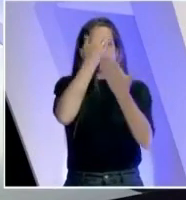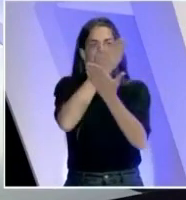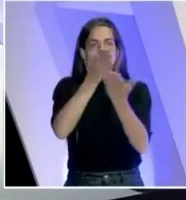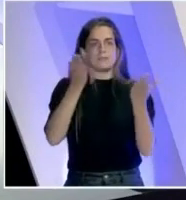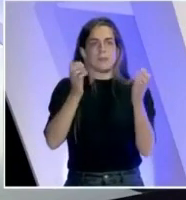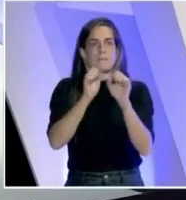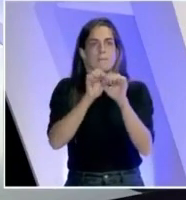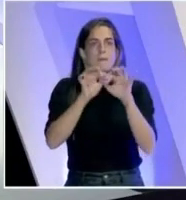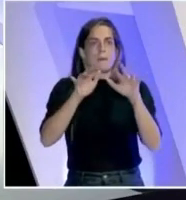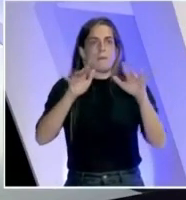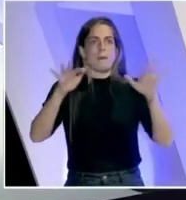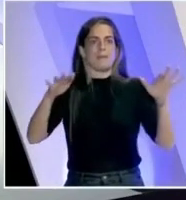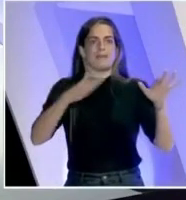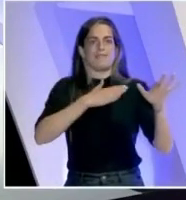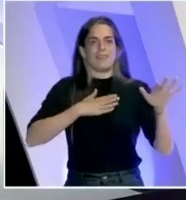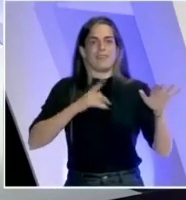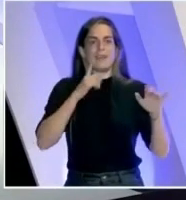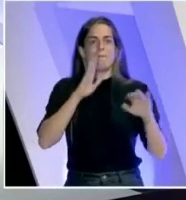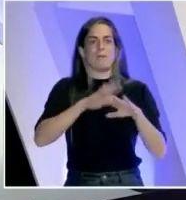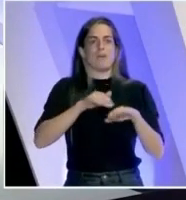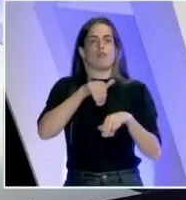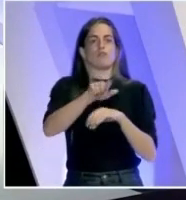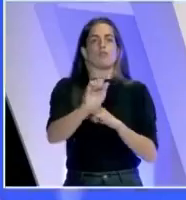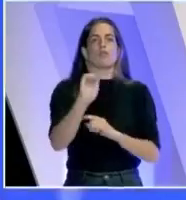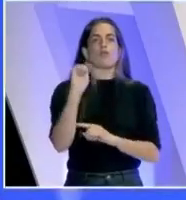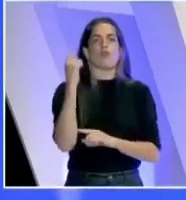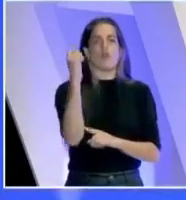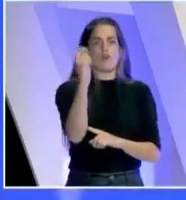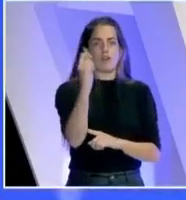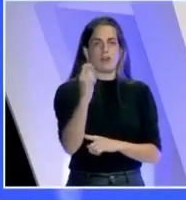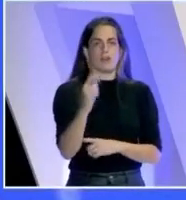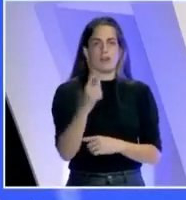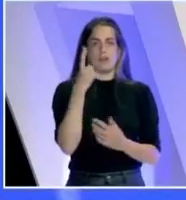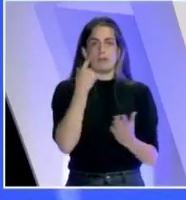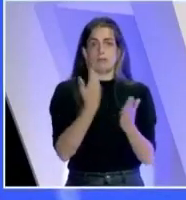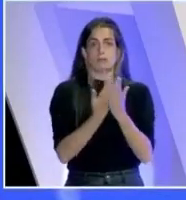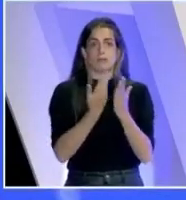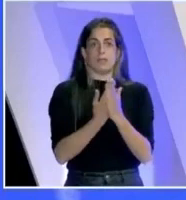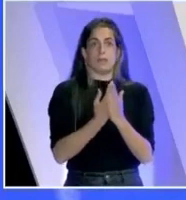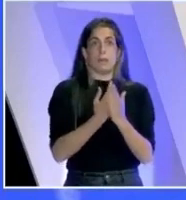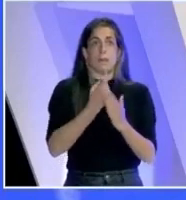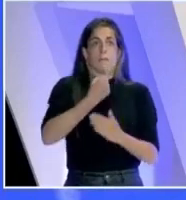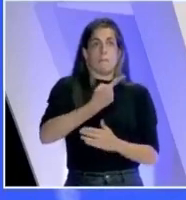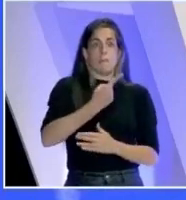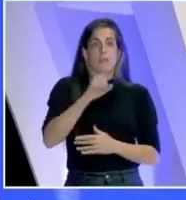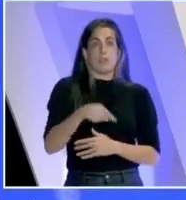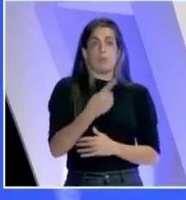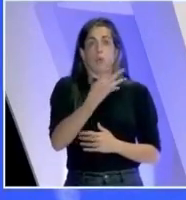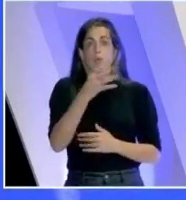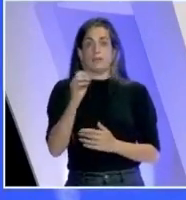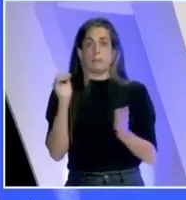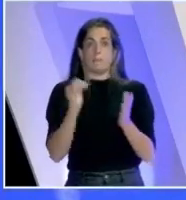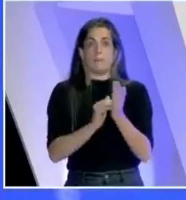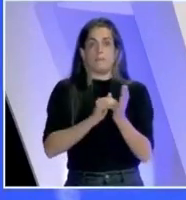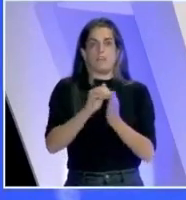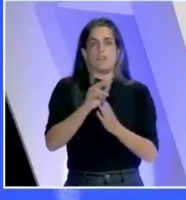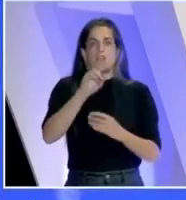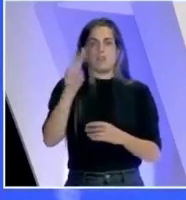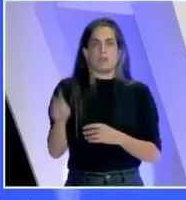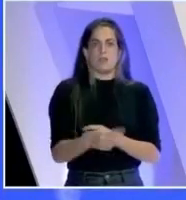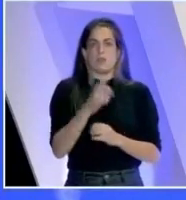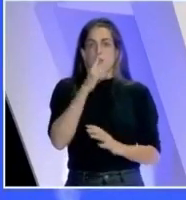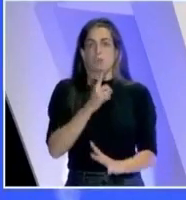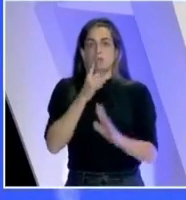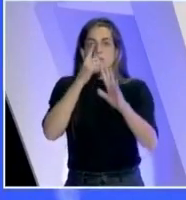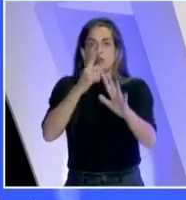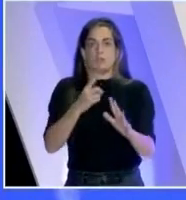formidable para poder lograrlo, favorable, cuyo mejor reflejo son los 140.000 millones de euros que va a recibir España a lo largo de los próximos 6 años a través